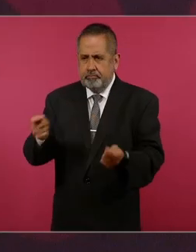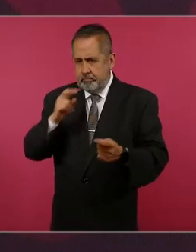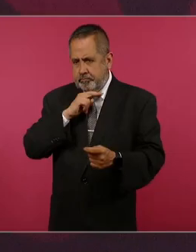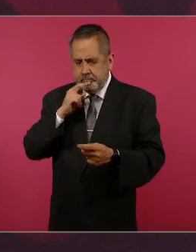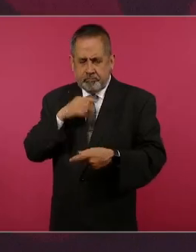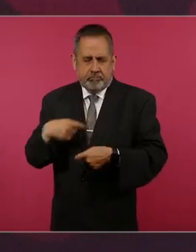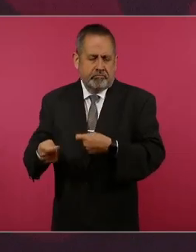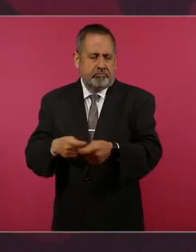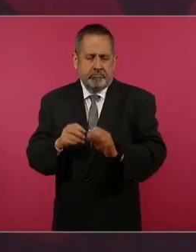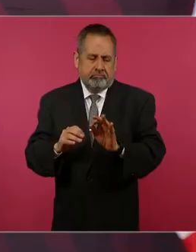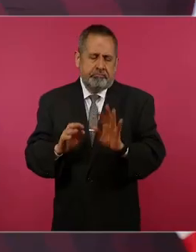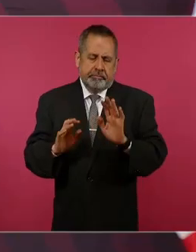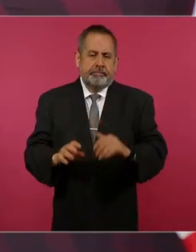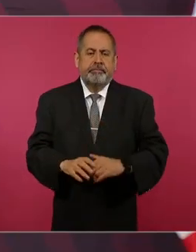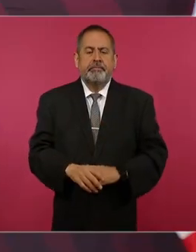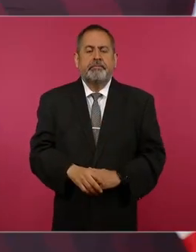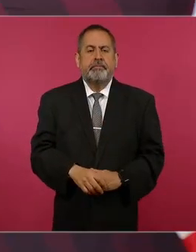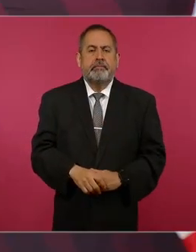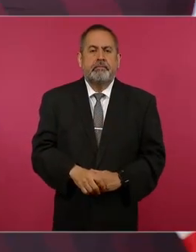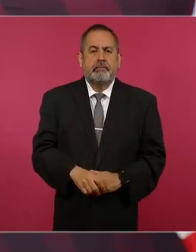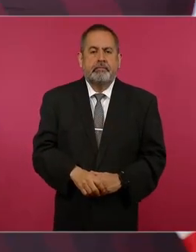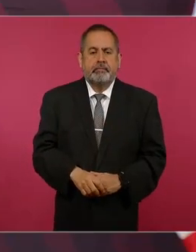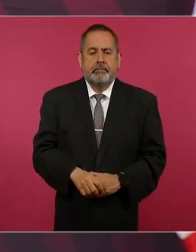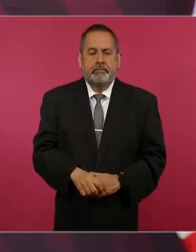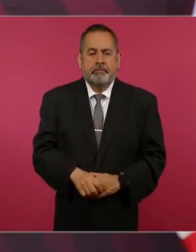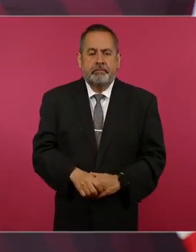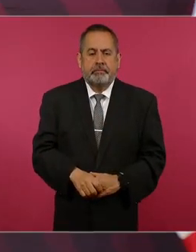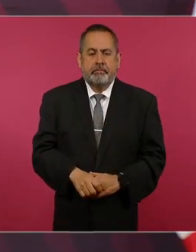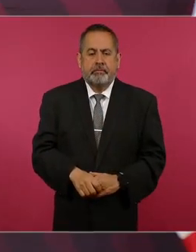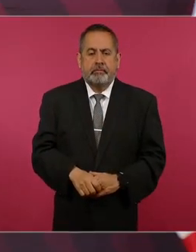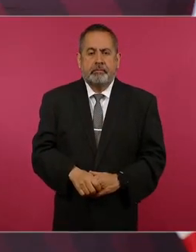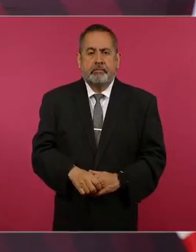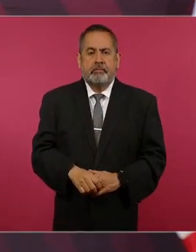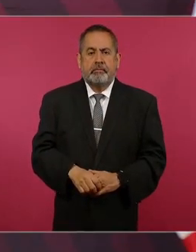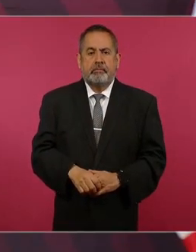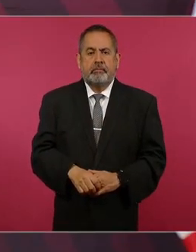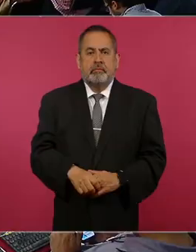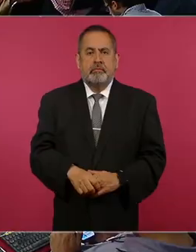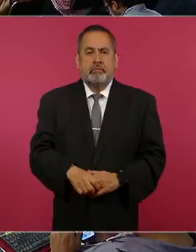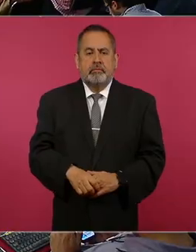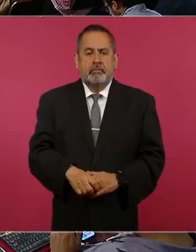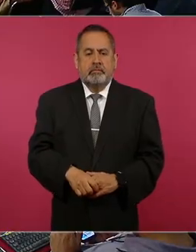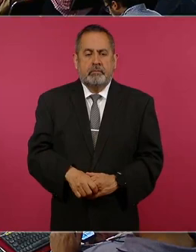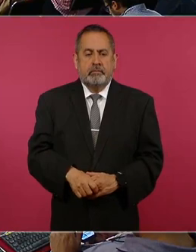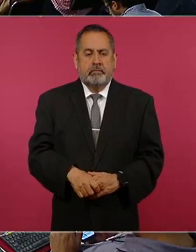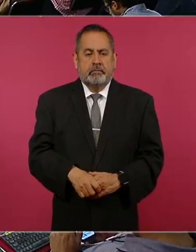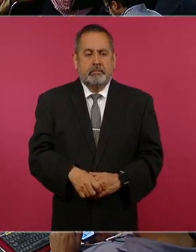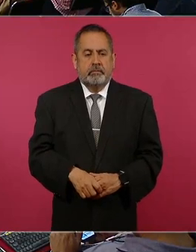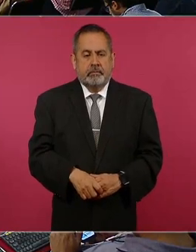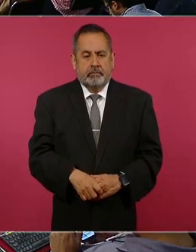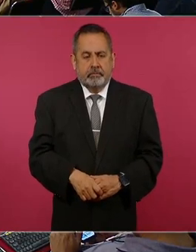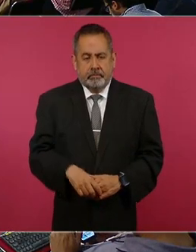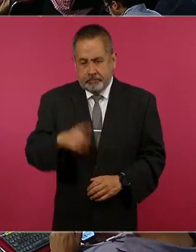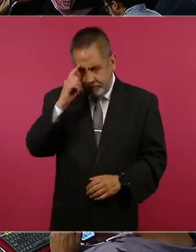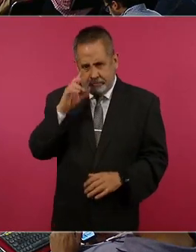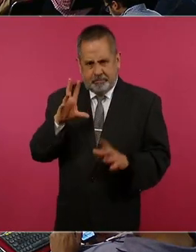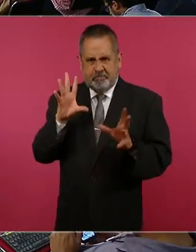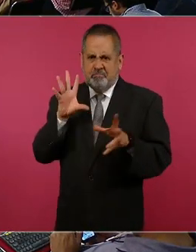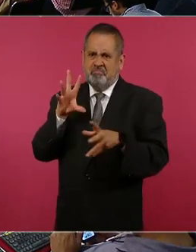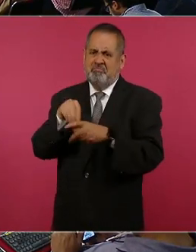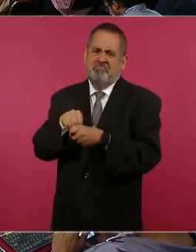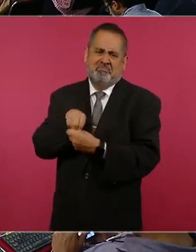que no se aglutinen